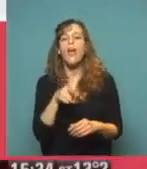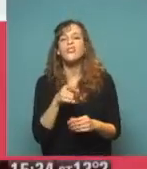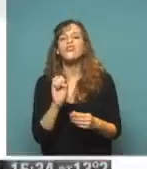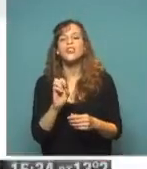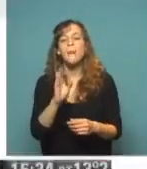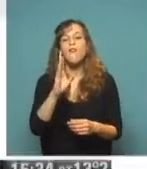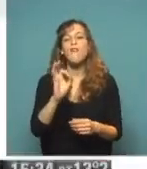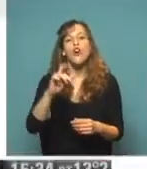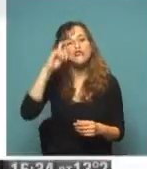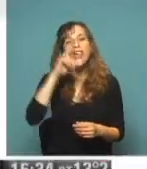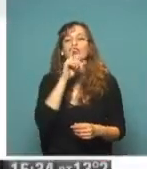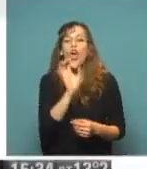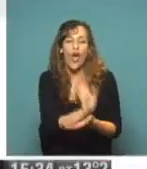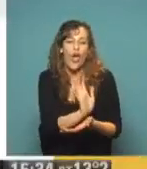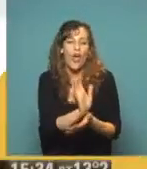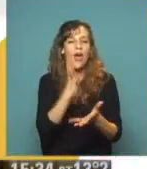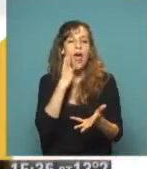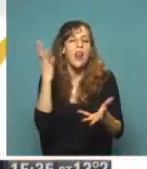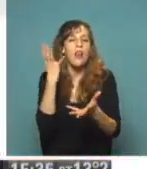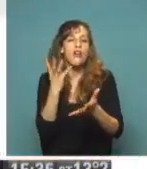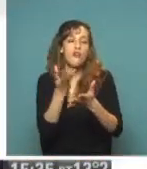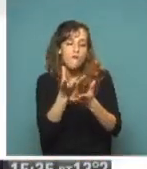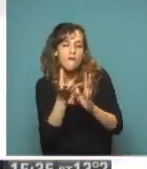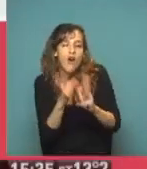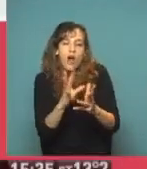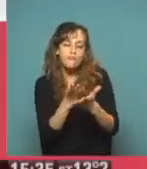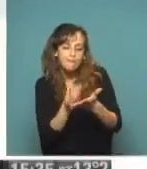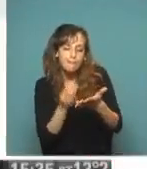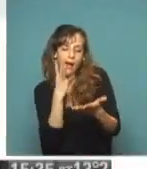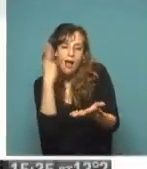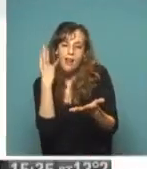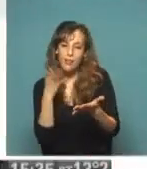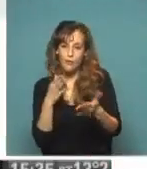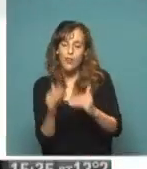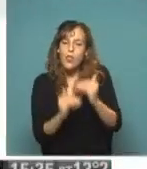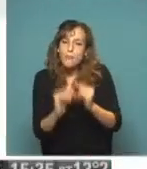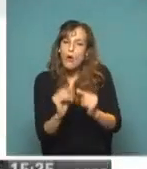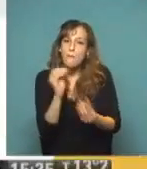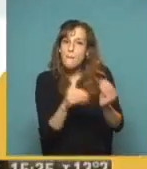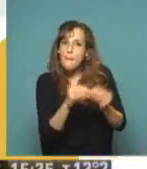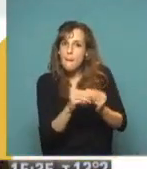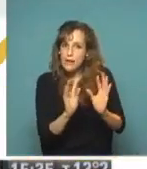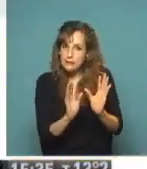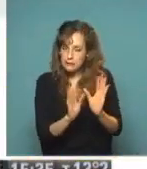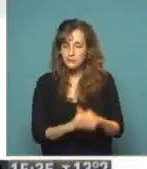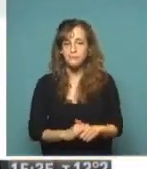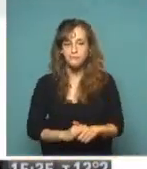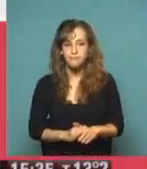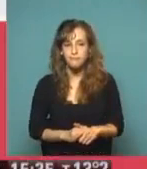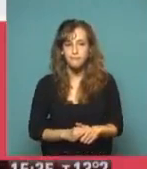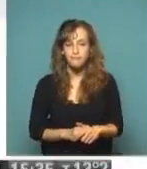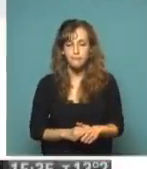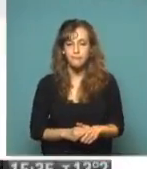tratar de con figuras simples empezar a darle un poco de aspecto a nuestro personaje. Y la